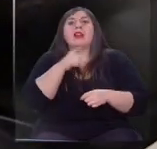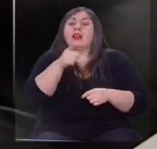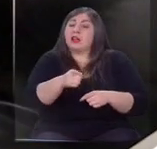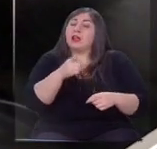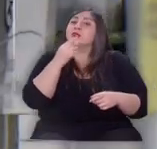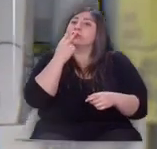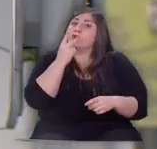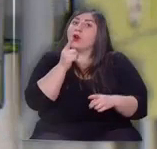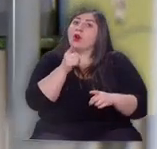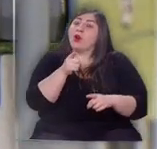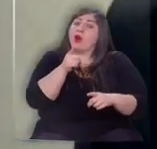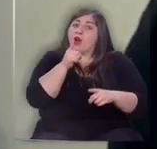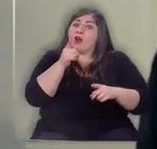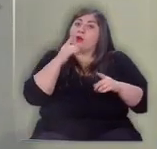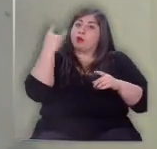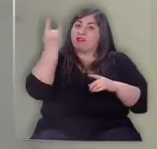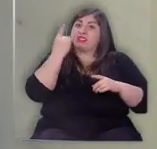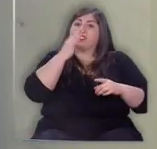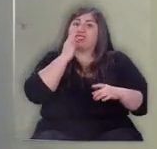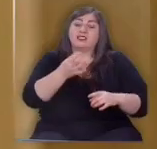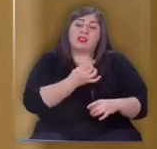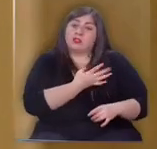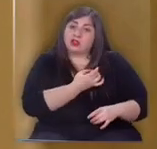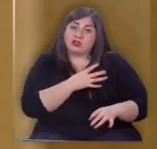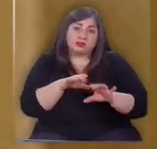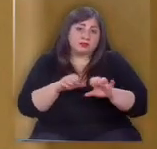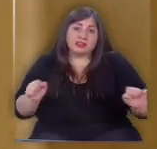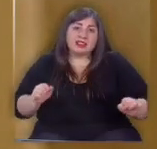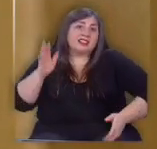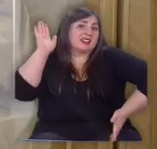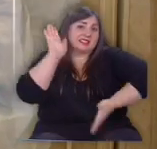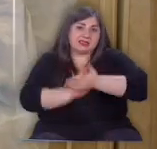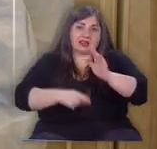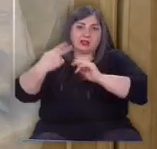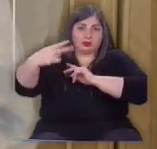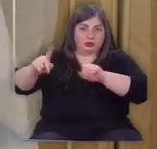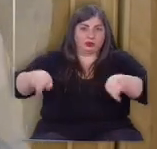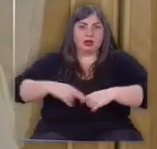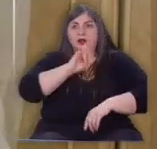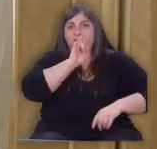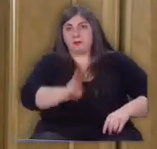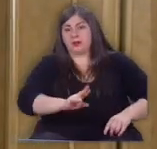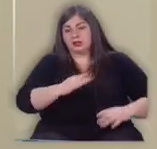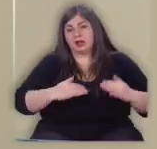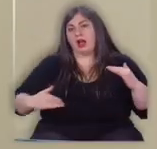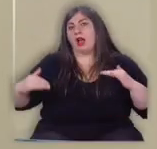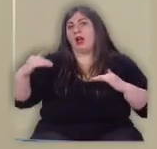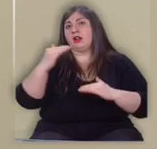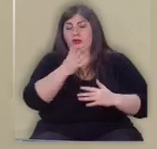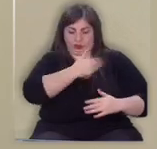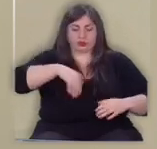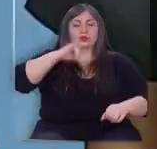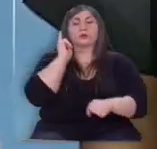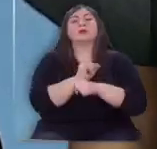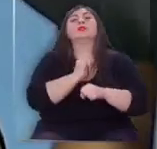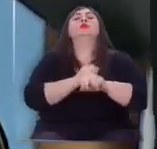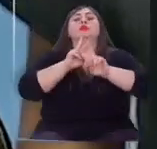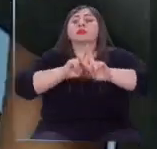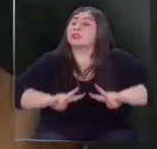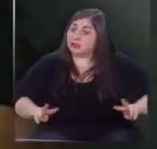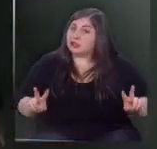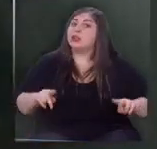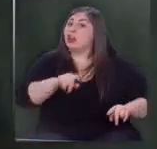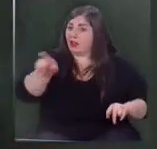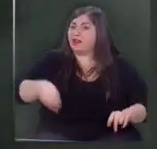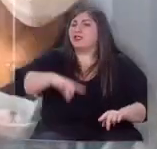facultad que fue una decisión dolorosa, pero no les cabe duda que lo que sale desde sus aulas responderá a la altura. Como institución estamos tranquilos ya que